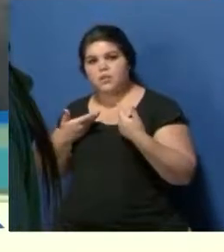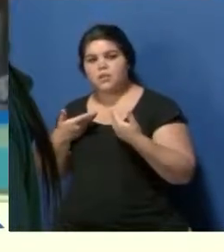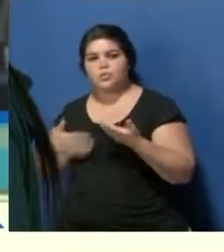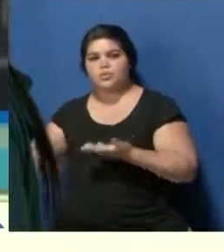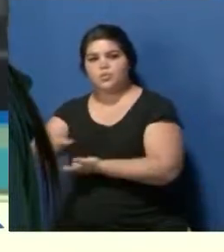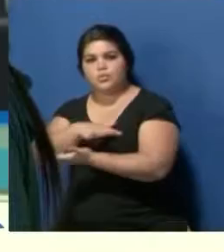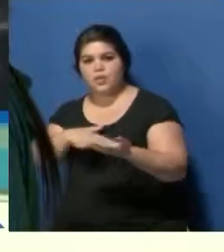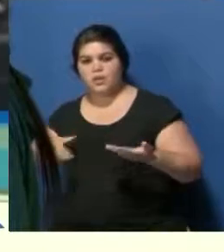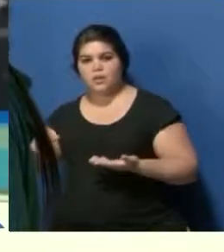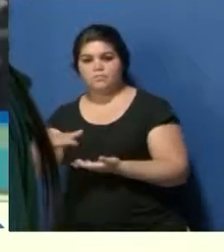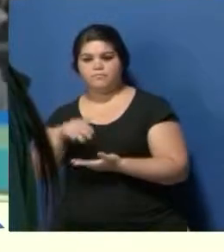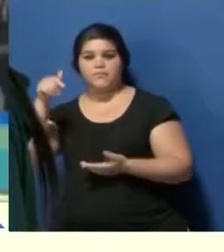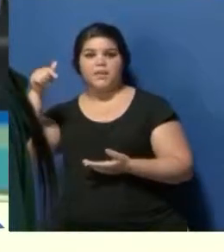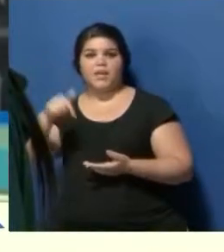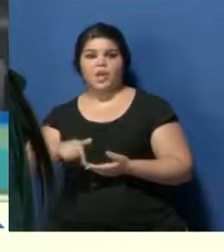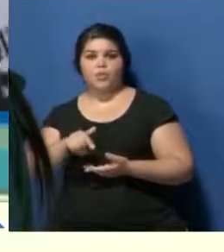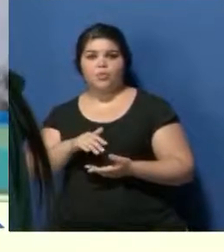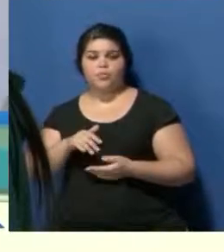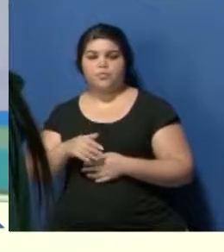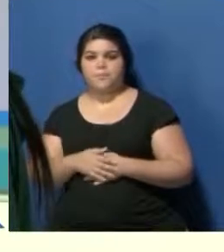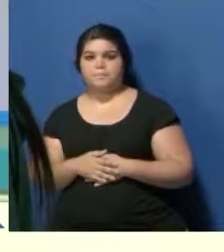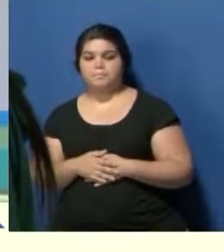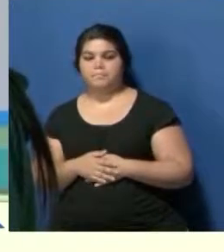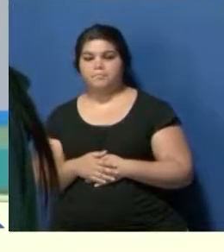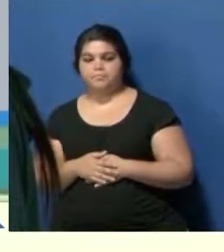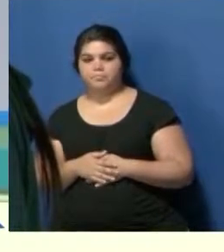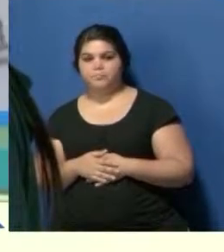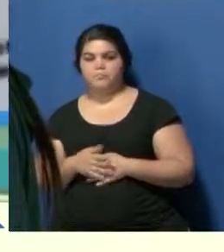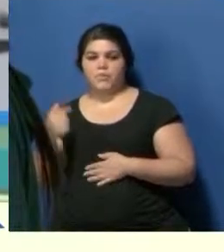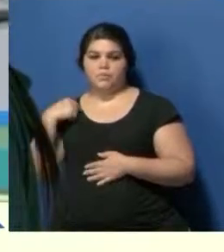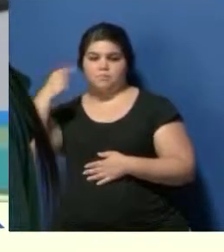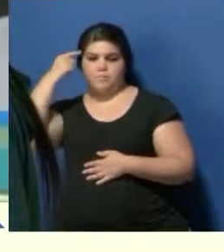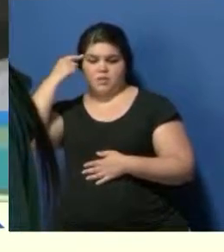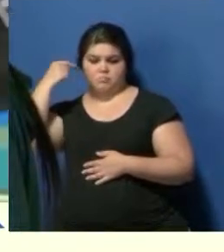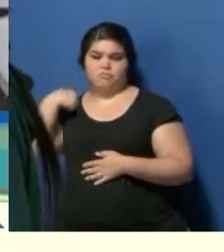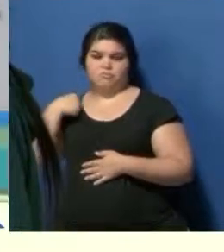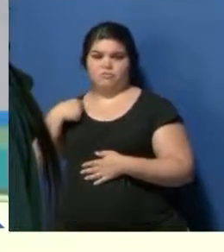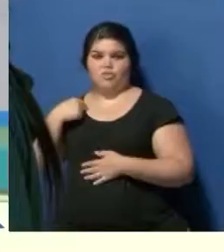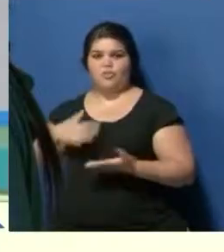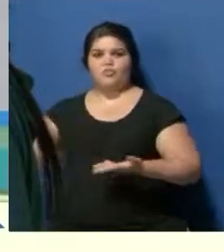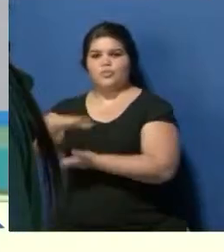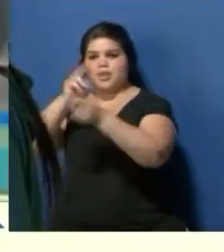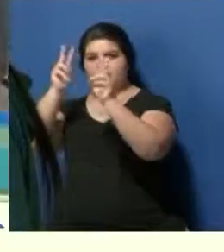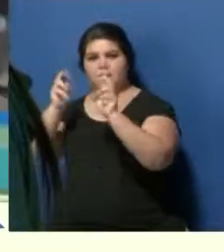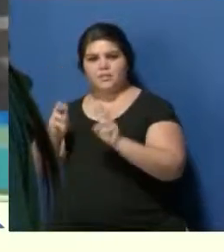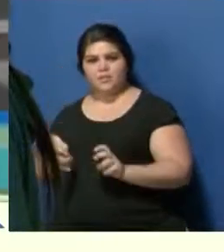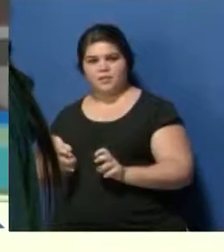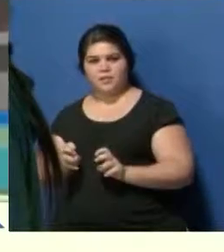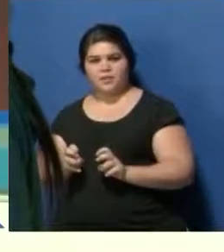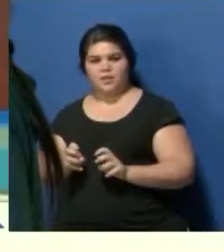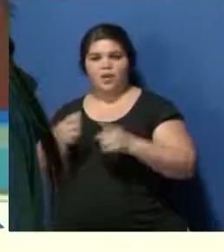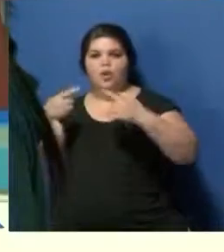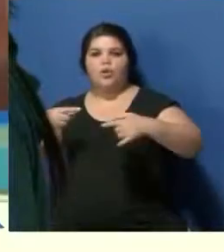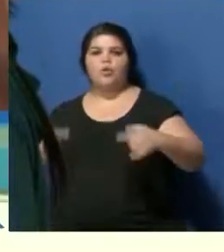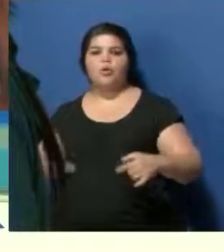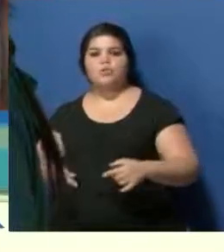estamos en una situación, ¿por qué? Porque yo creería como sociólogo que gran parte de los aprendizajes